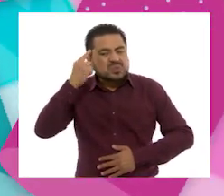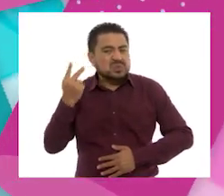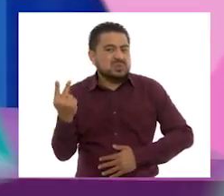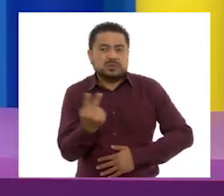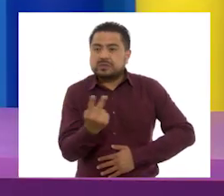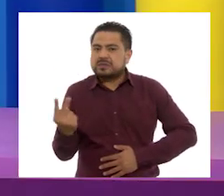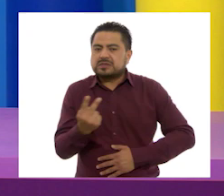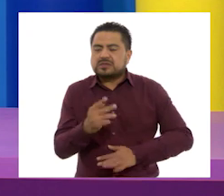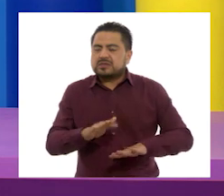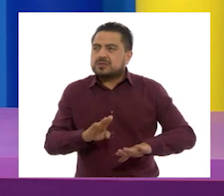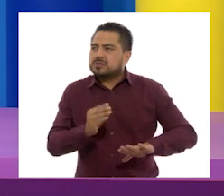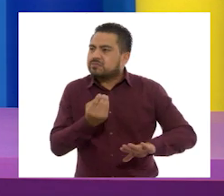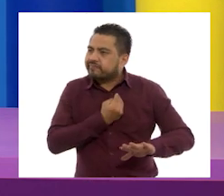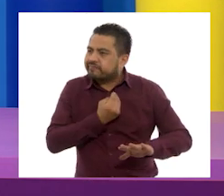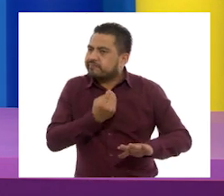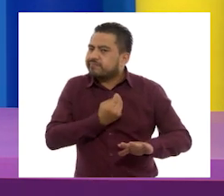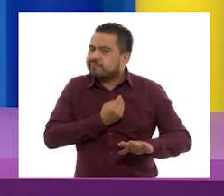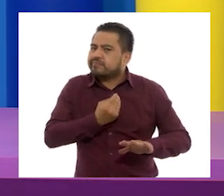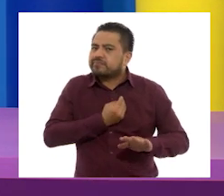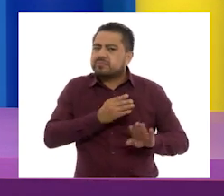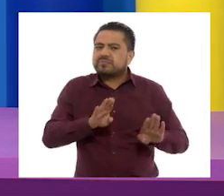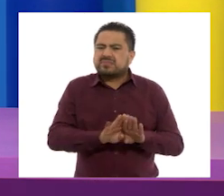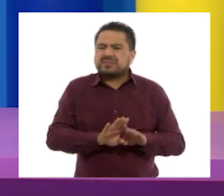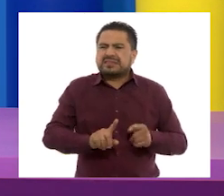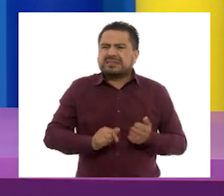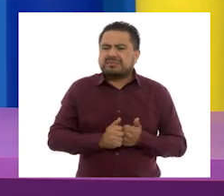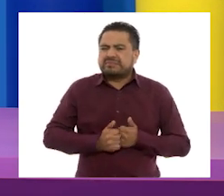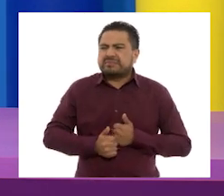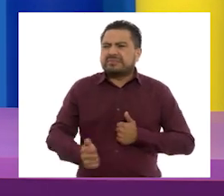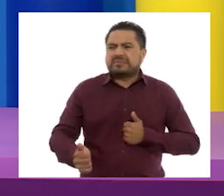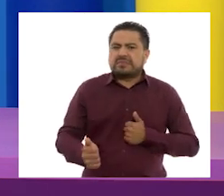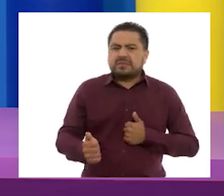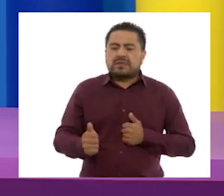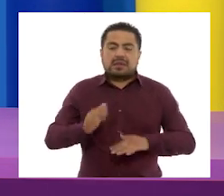de frustración y de rechazo. Y se